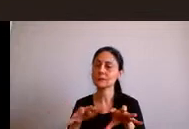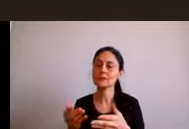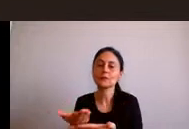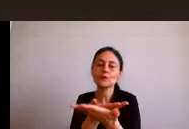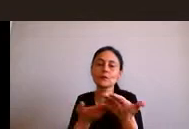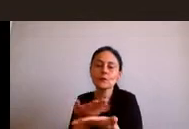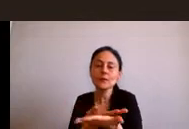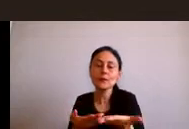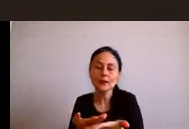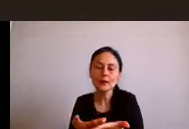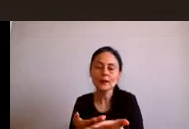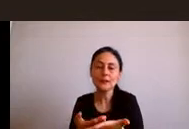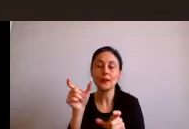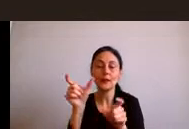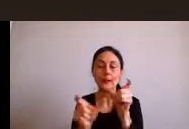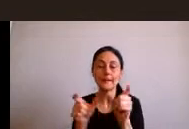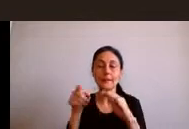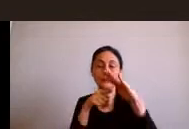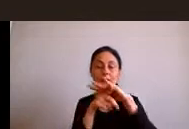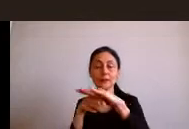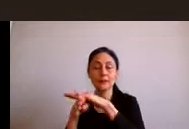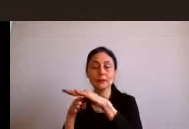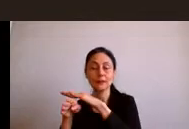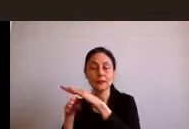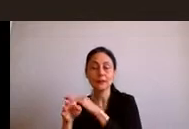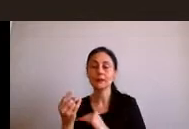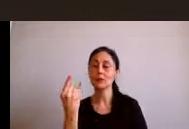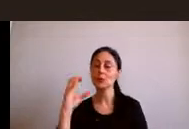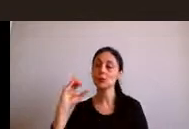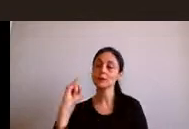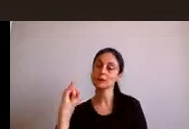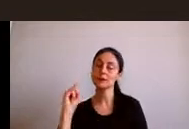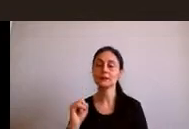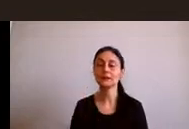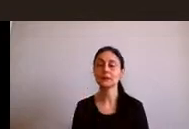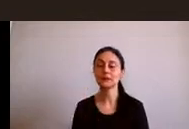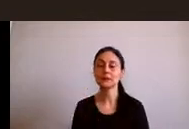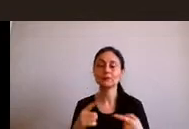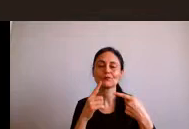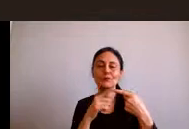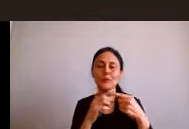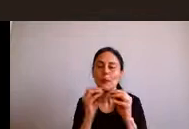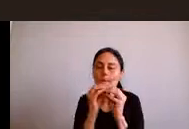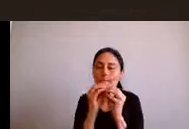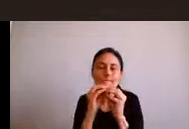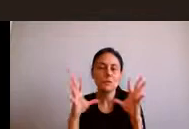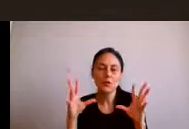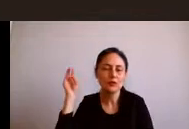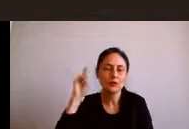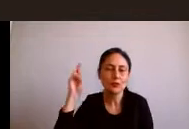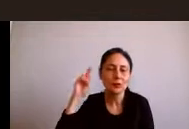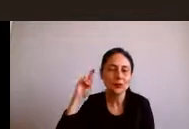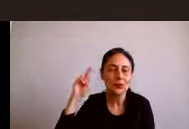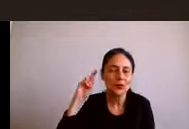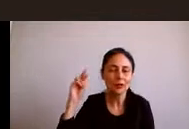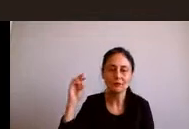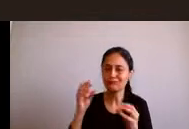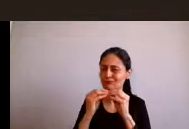UCI? Es la cantidad de ruido que en general hay en una UCI. A lo mejor en otras unidades hospitalarias no hay tanto